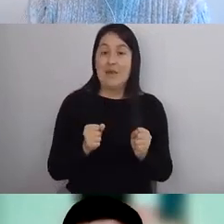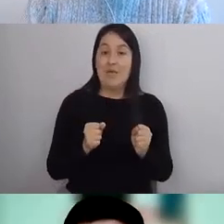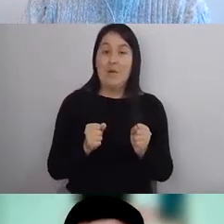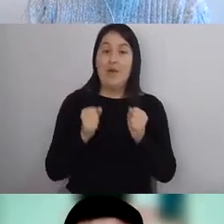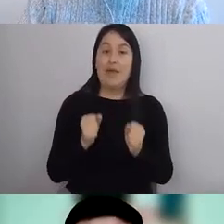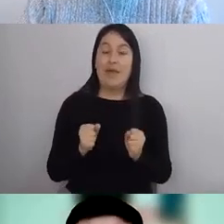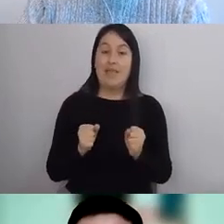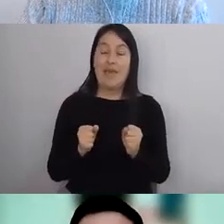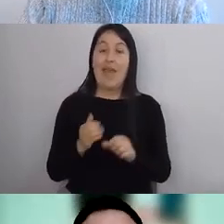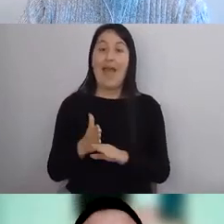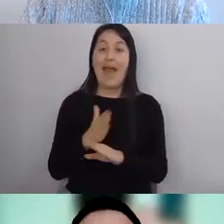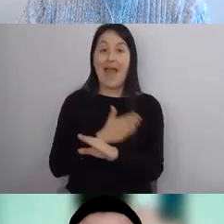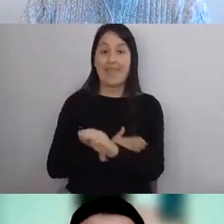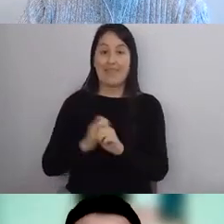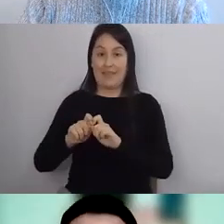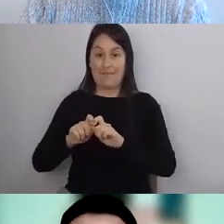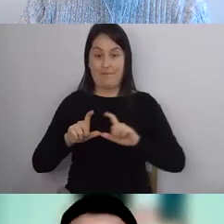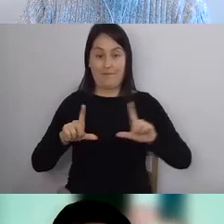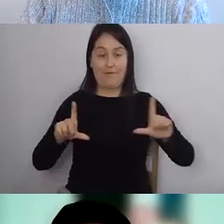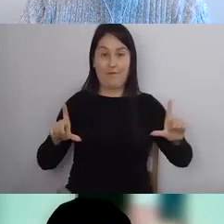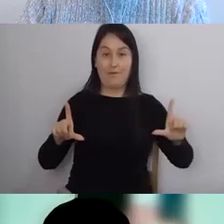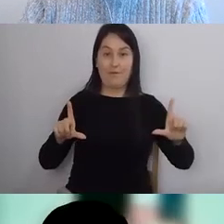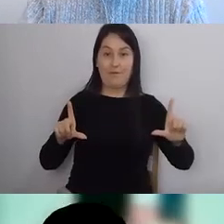lámina anterior donde teníamos las columnas,